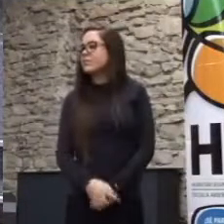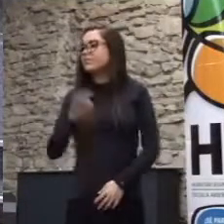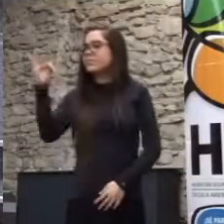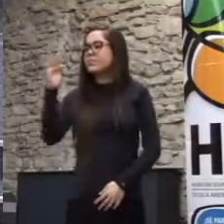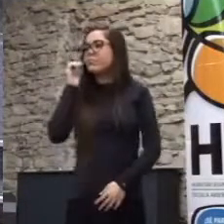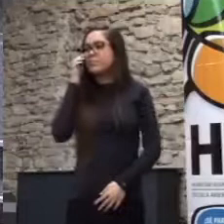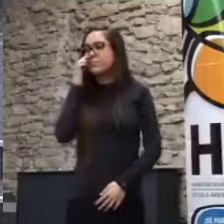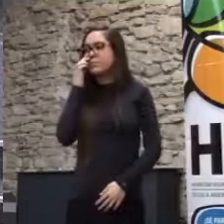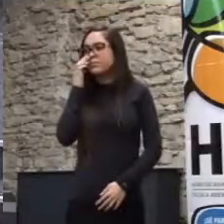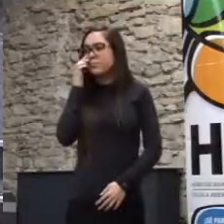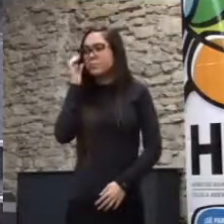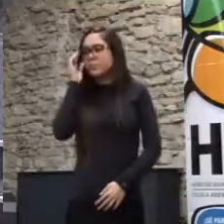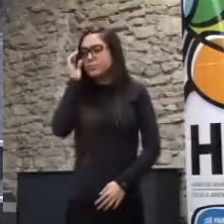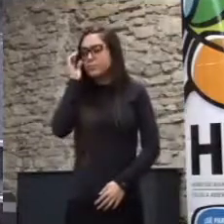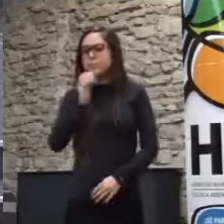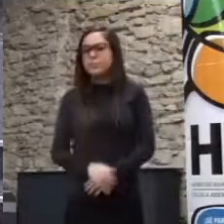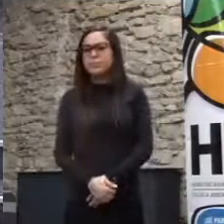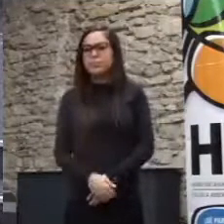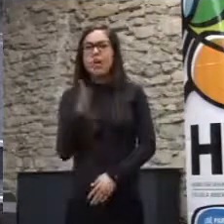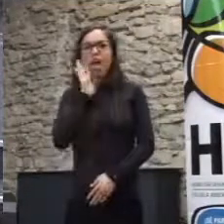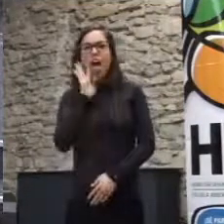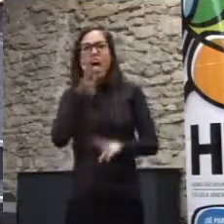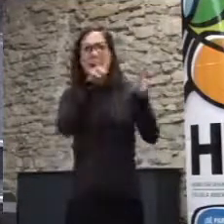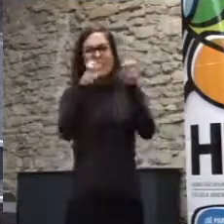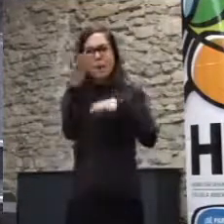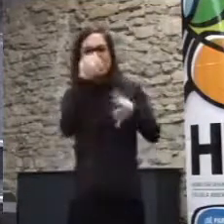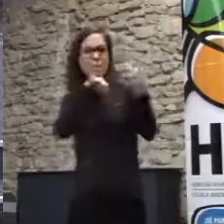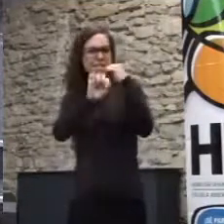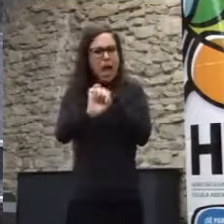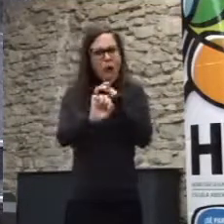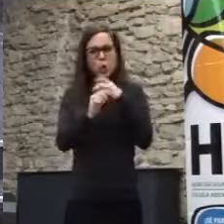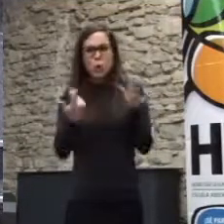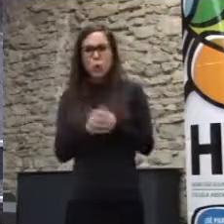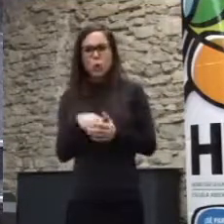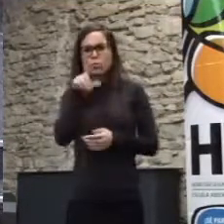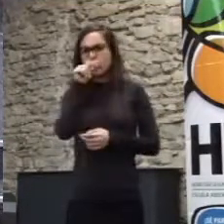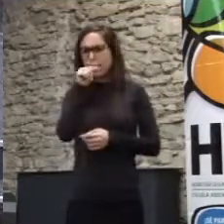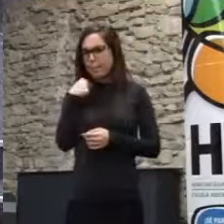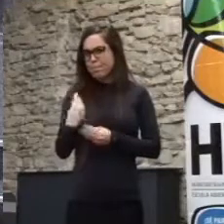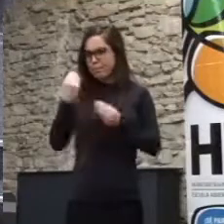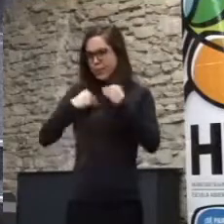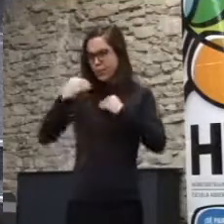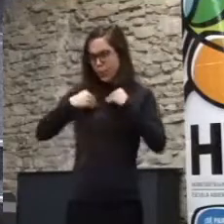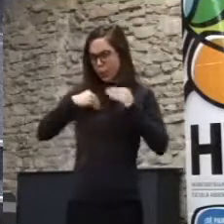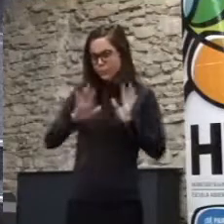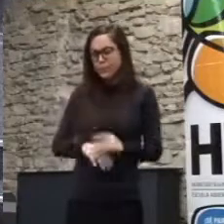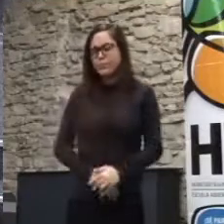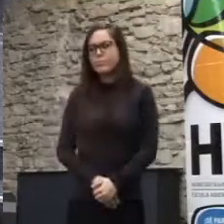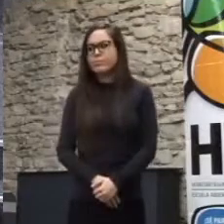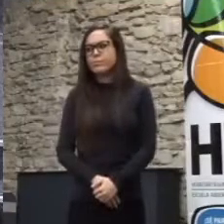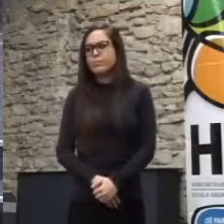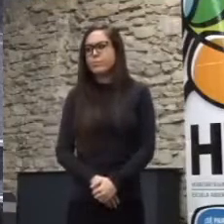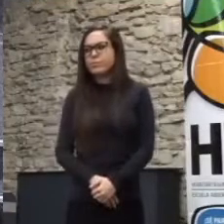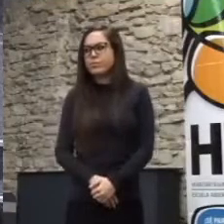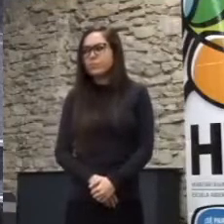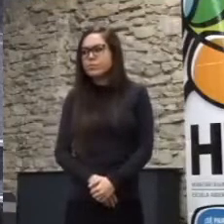Al hilo de lo que habéis estado comentando del espectáculo y tal, en Twitter nos preguntan a ver qué hacéis cada uno de vosotros para evitar